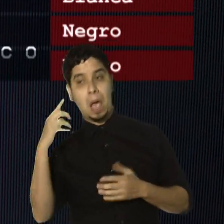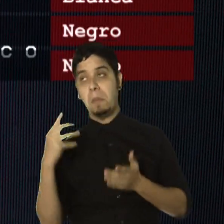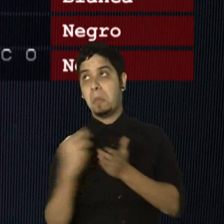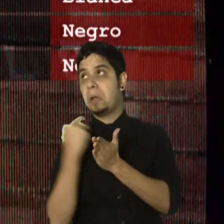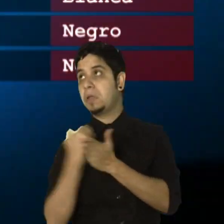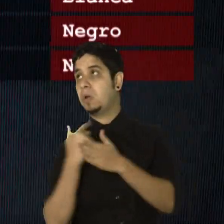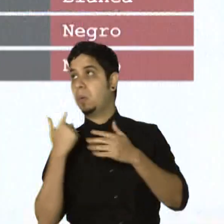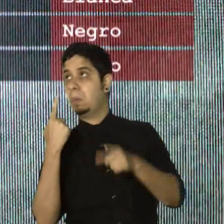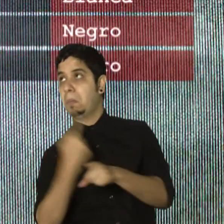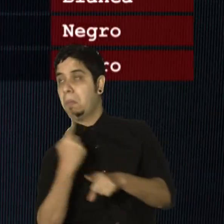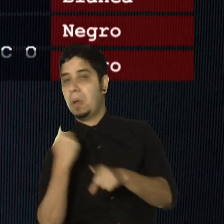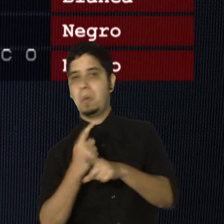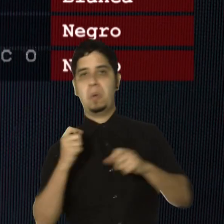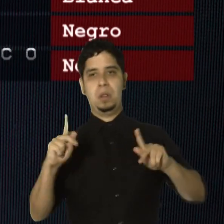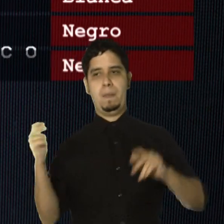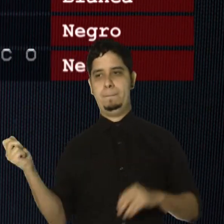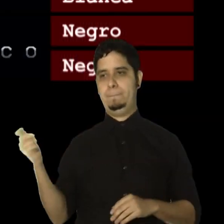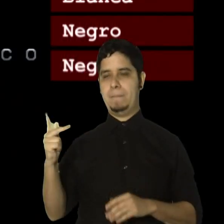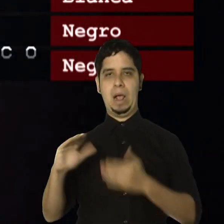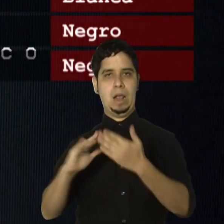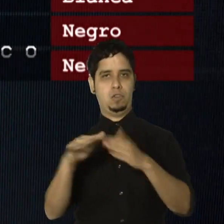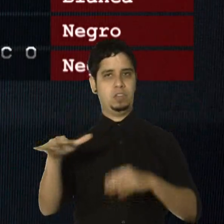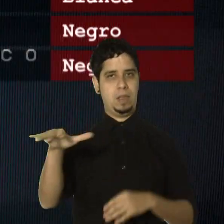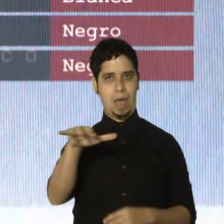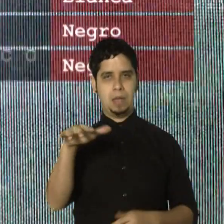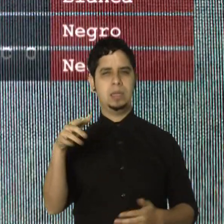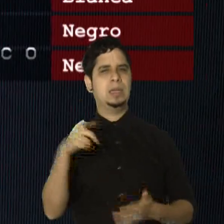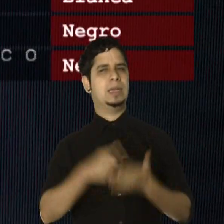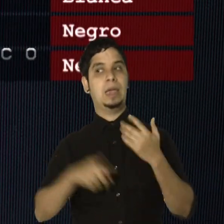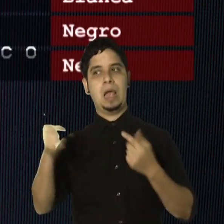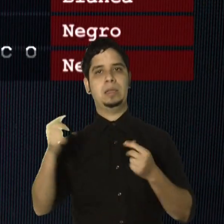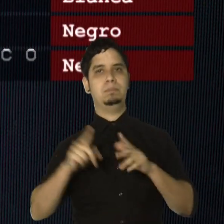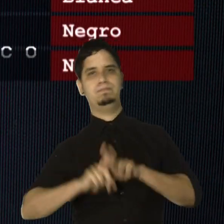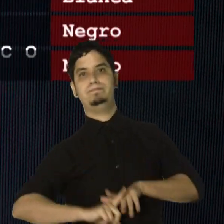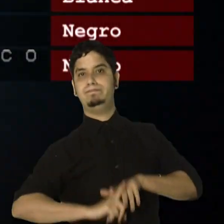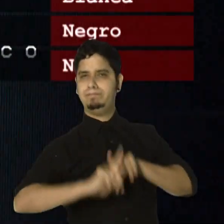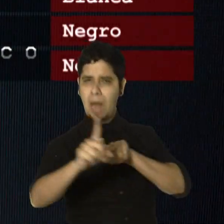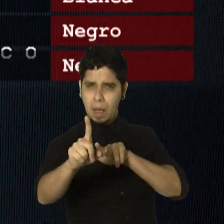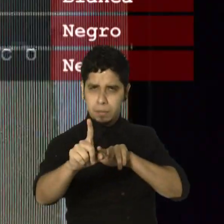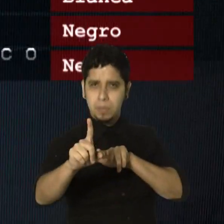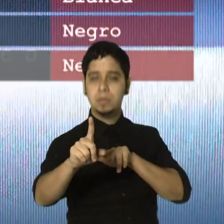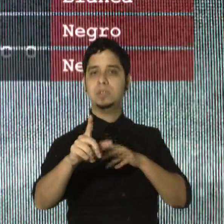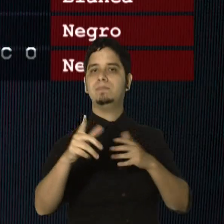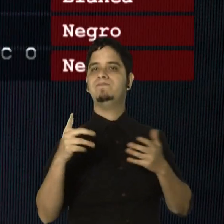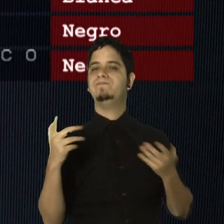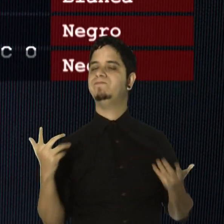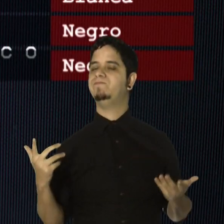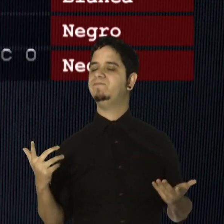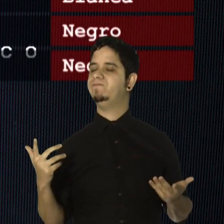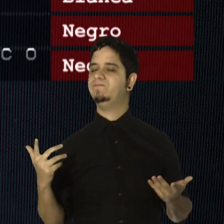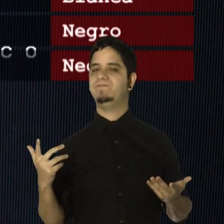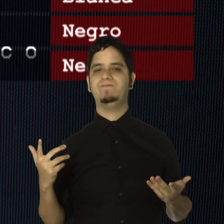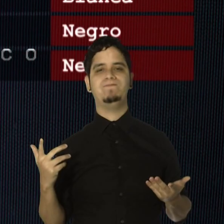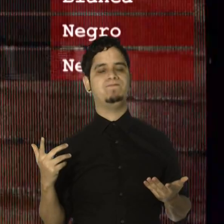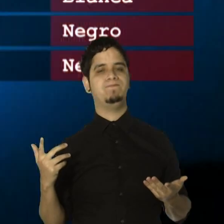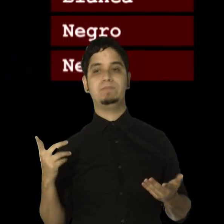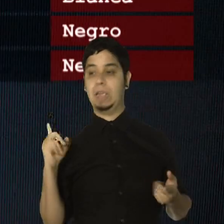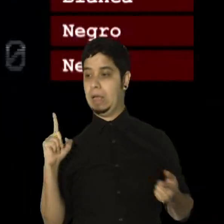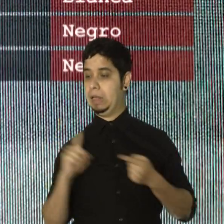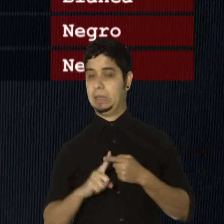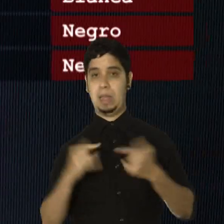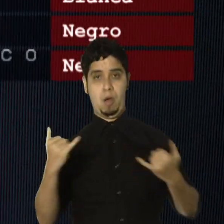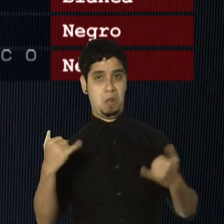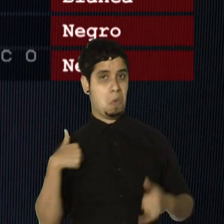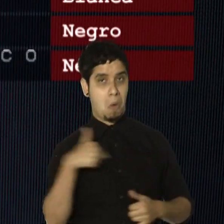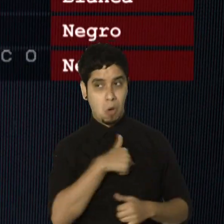da de reinsertarse a la sociedad, se fugó del programa donde estaba ingresado y hasta el momento